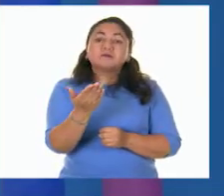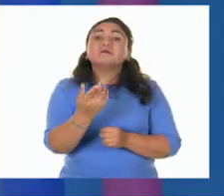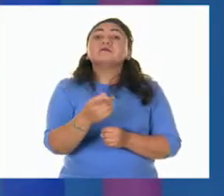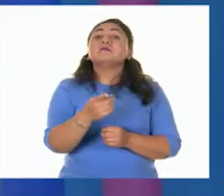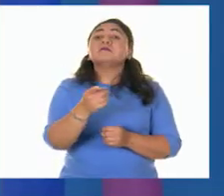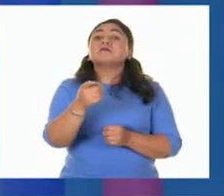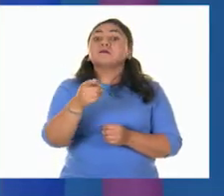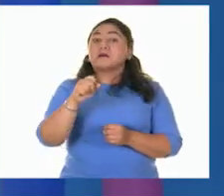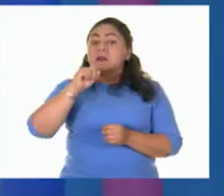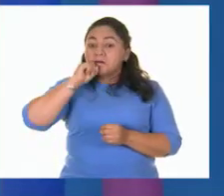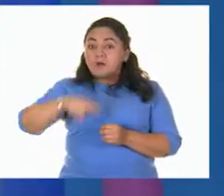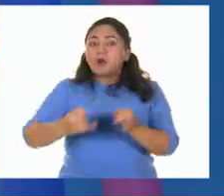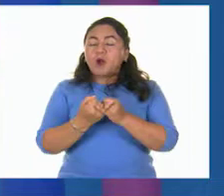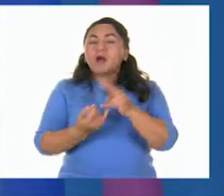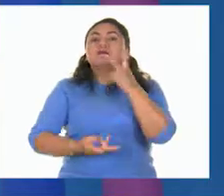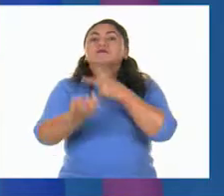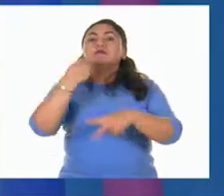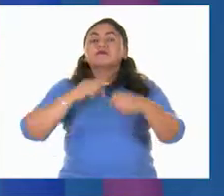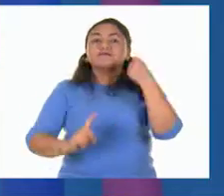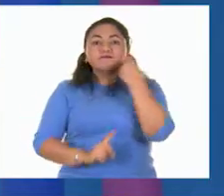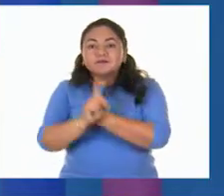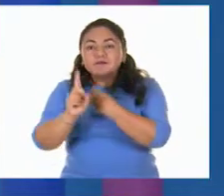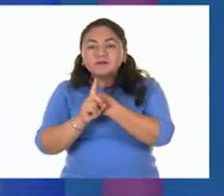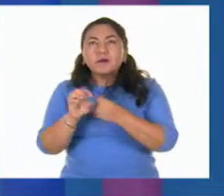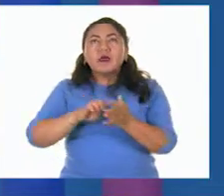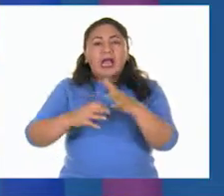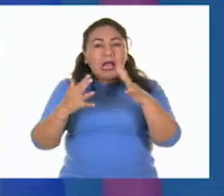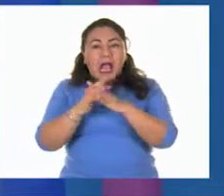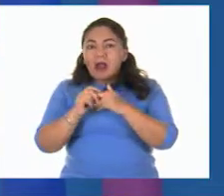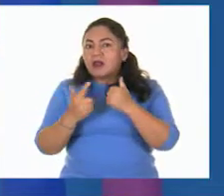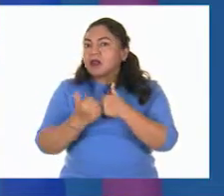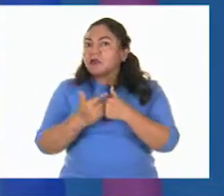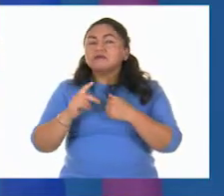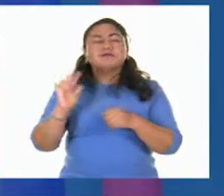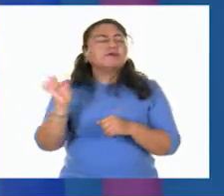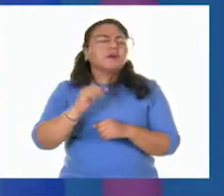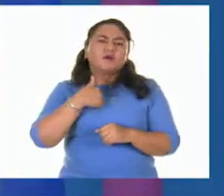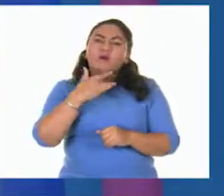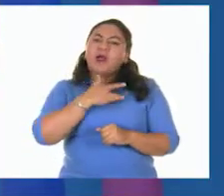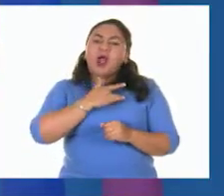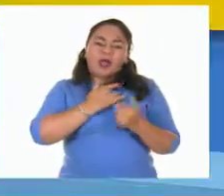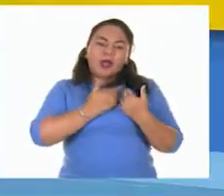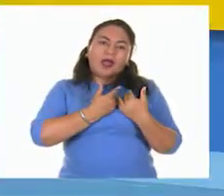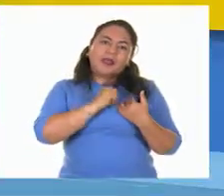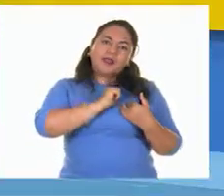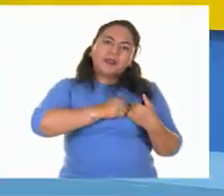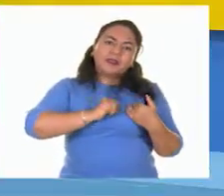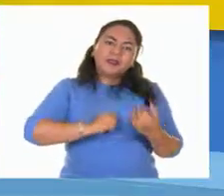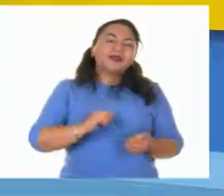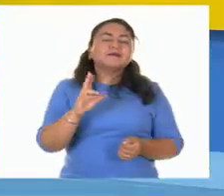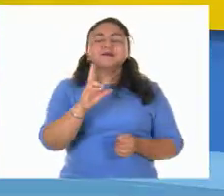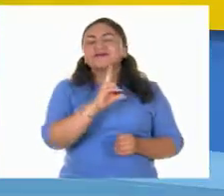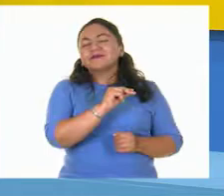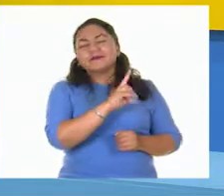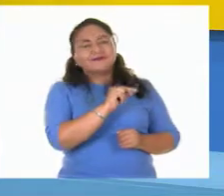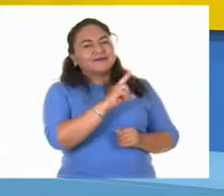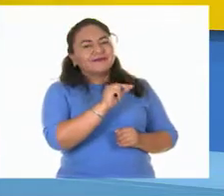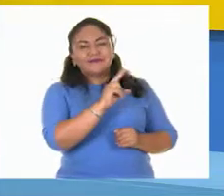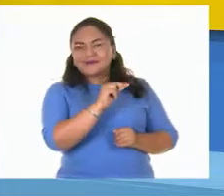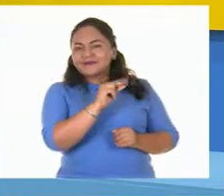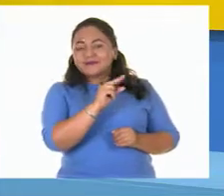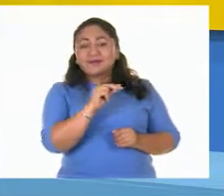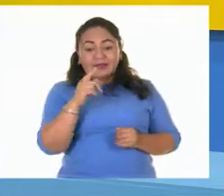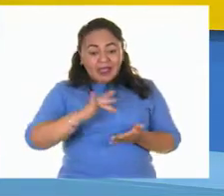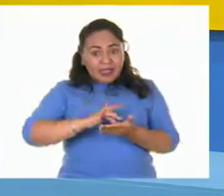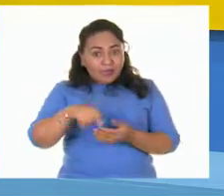vaya a decir que esto también trajo consecuencias desfavorables, como una guerra o algo así, porque ya mi corazón no soporta más. No, pues al contrario. Gracias a